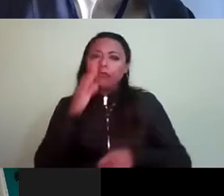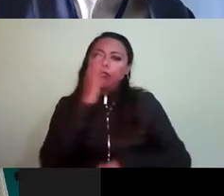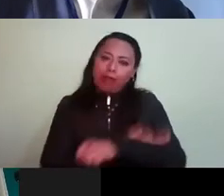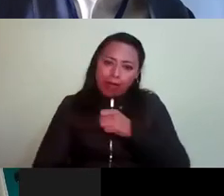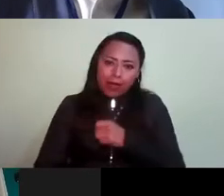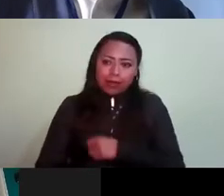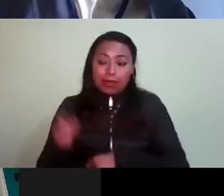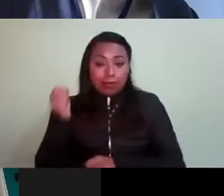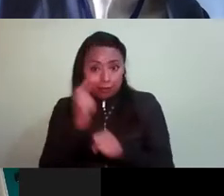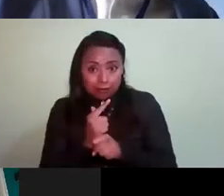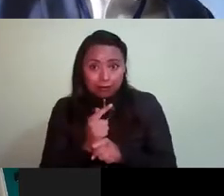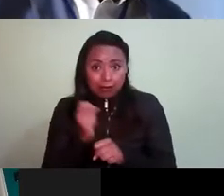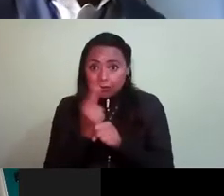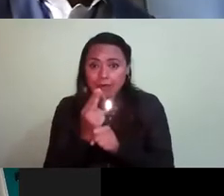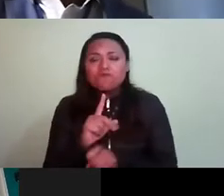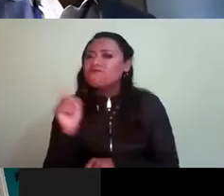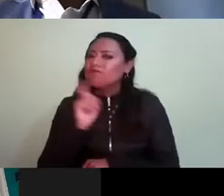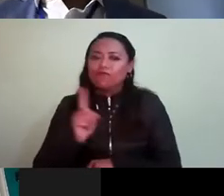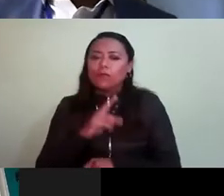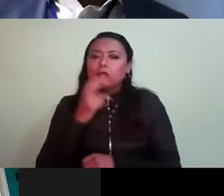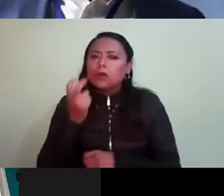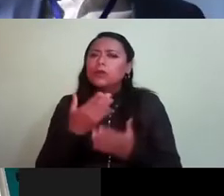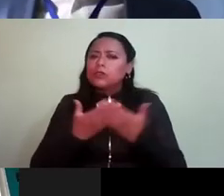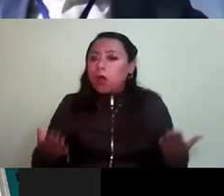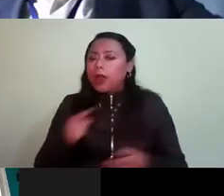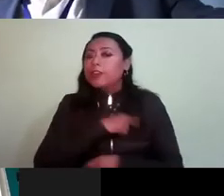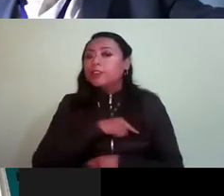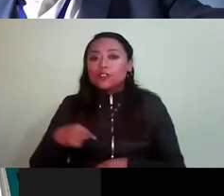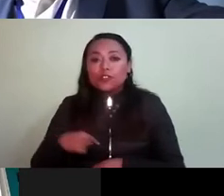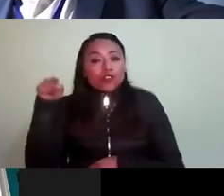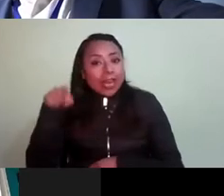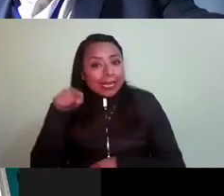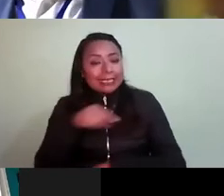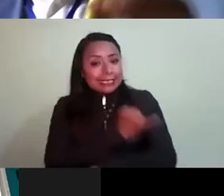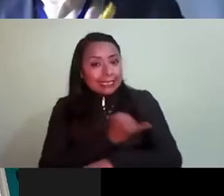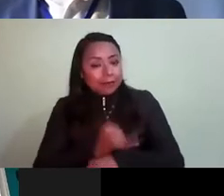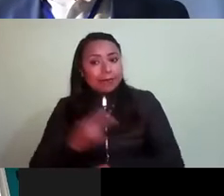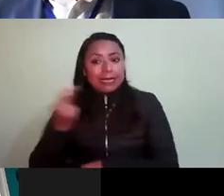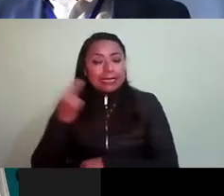Entonces, aquí, más que en ningún lado, necesitamos pruebas, hacer pruebas.